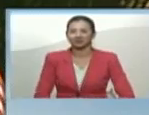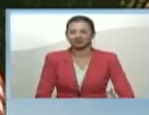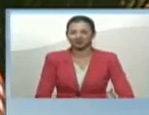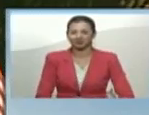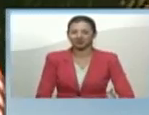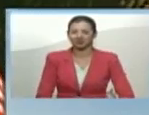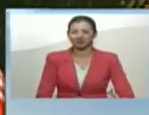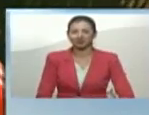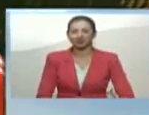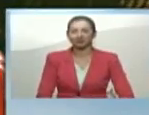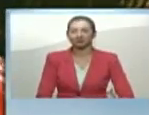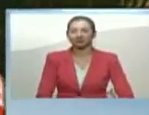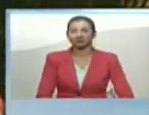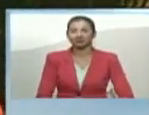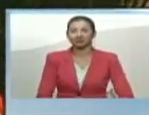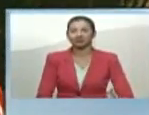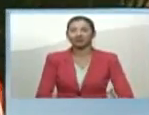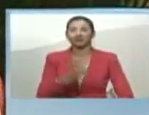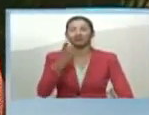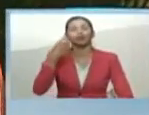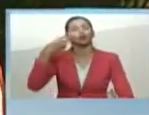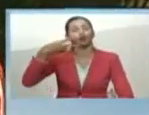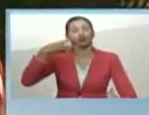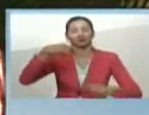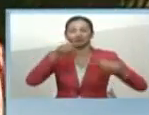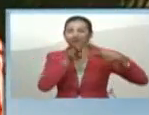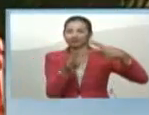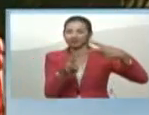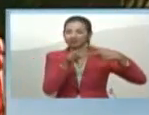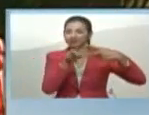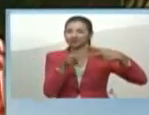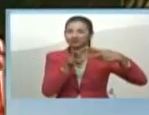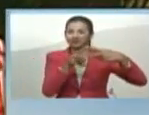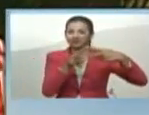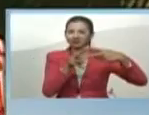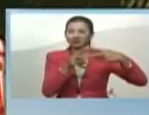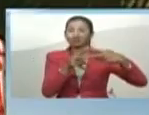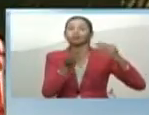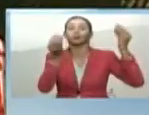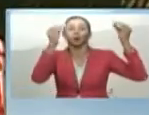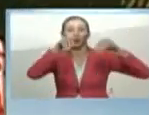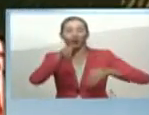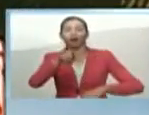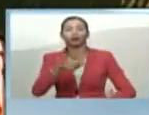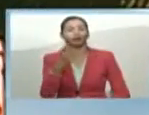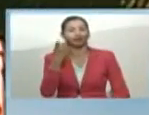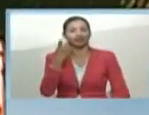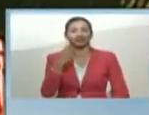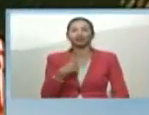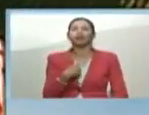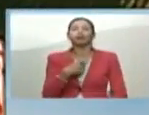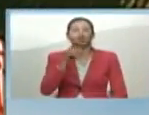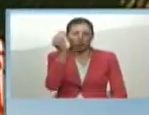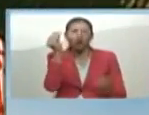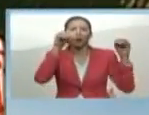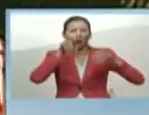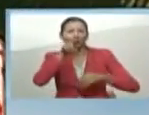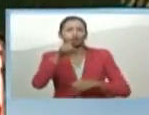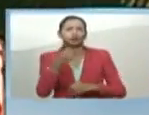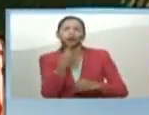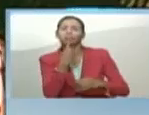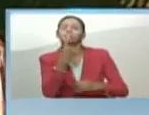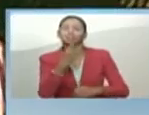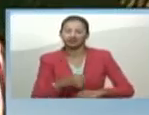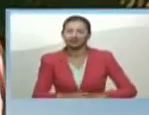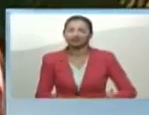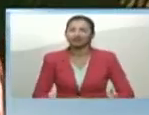mira correcto faltaron dos cosas el proyecto exactamente estoy de acuerdo con eso no lo voy a decir yo pero estoy de acuerdo con eso no lo voy